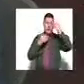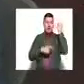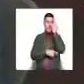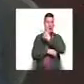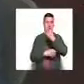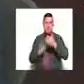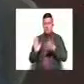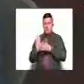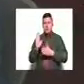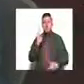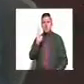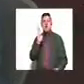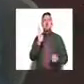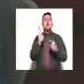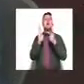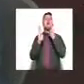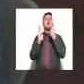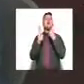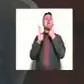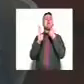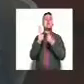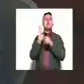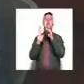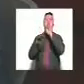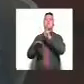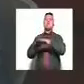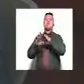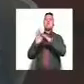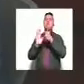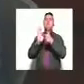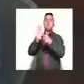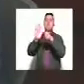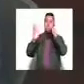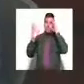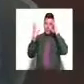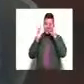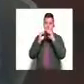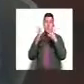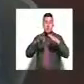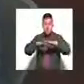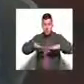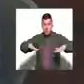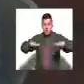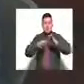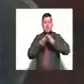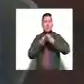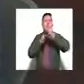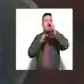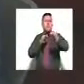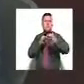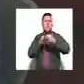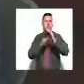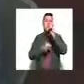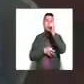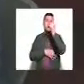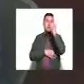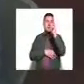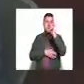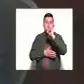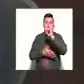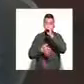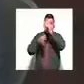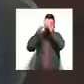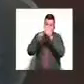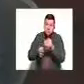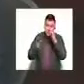hoy, donde dicen y le notifican al país que solamente estarán concentrados en las zonas veredales una vez estén